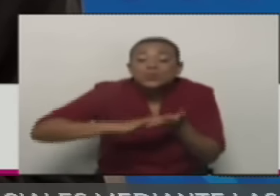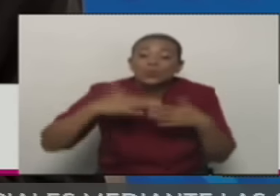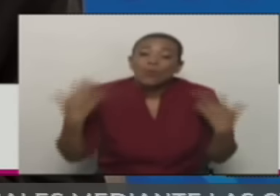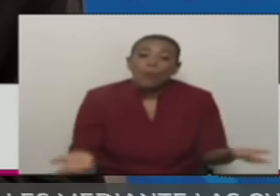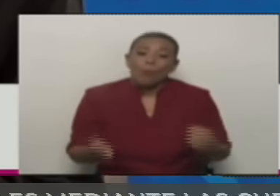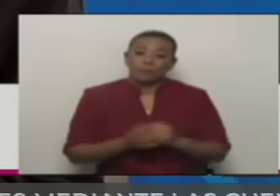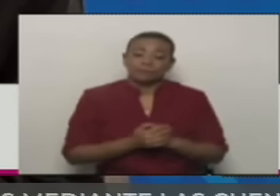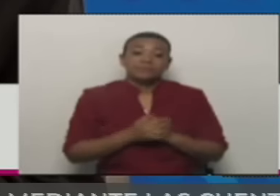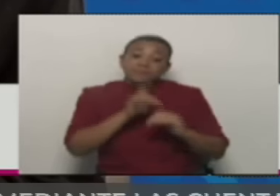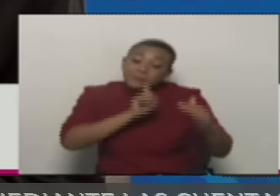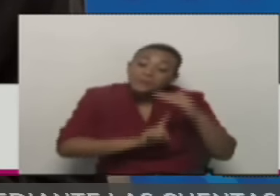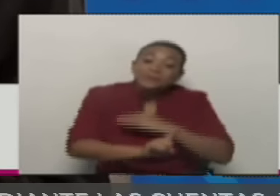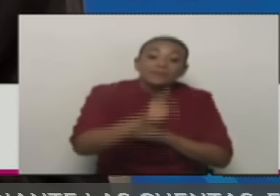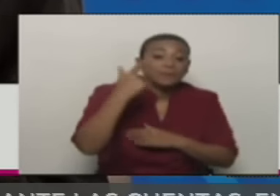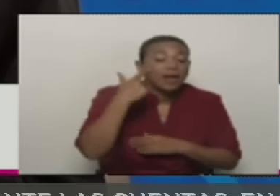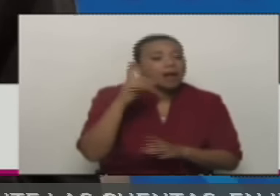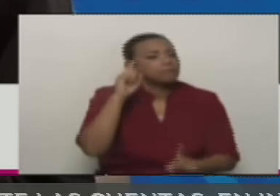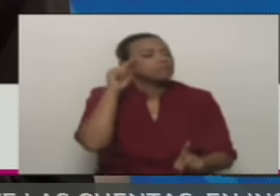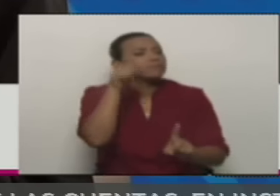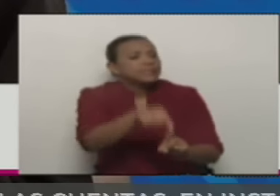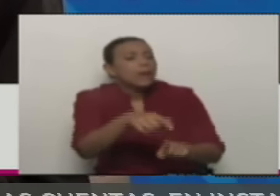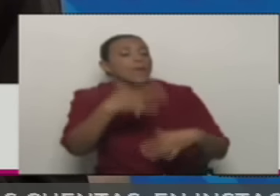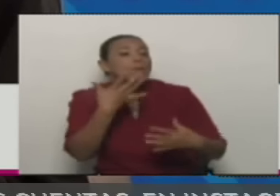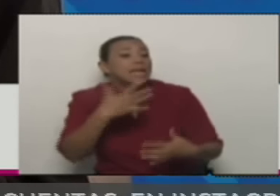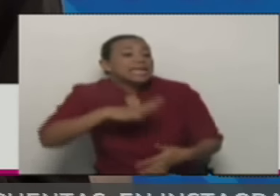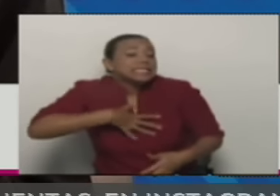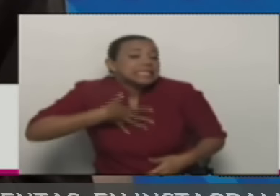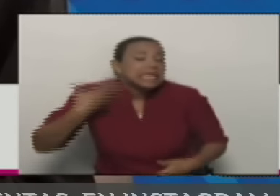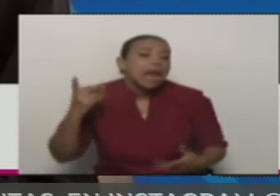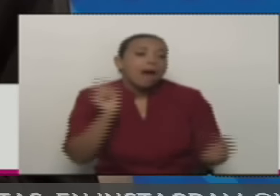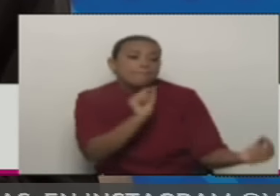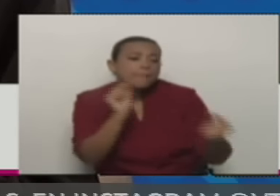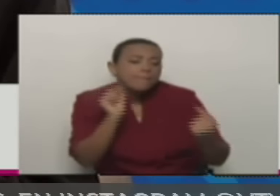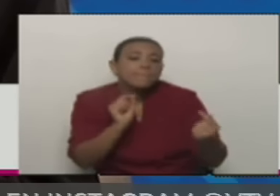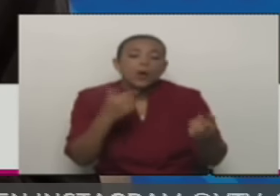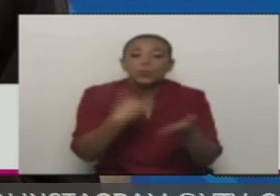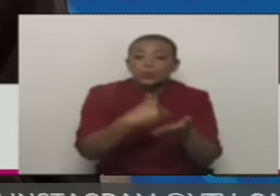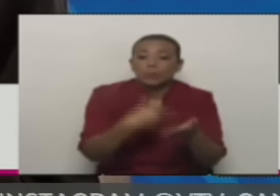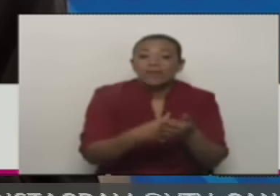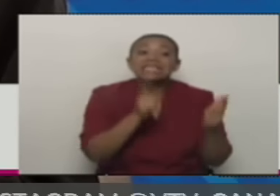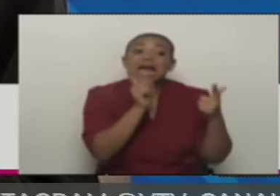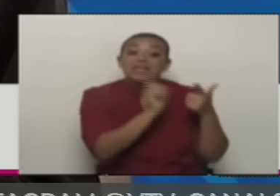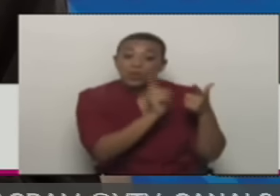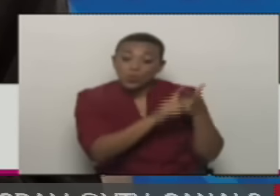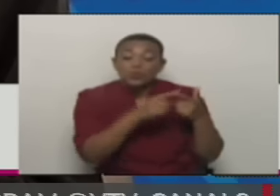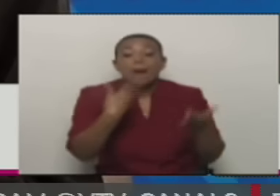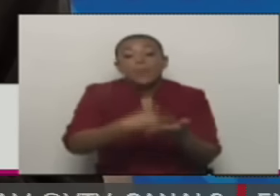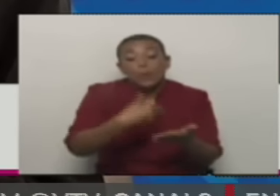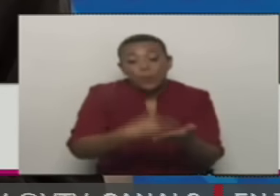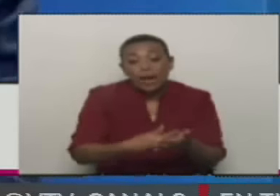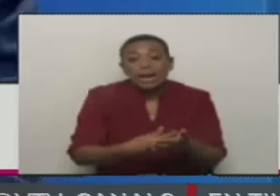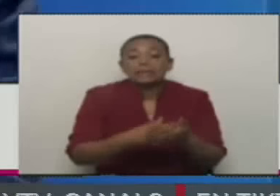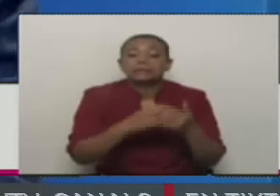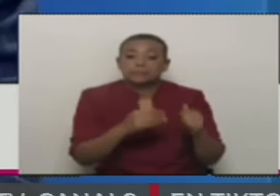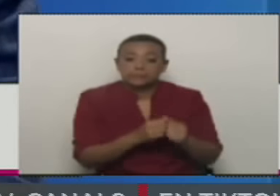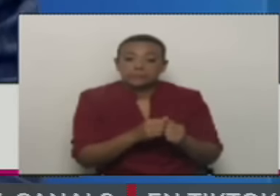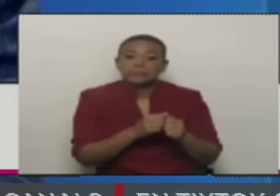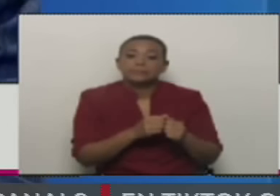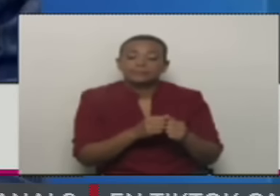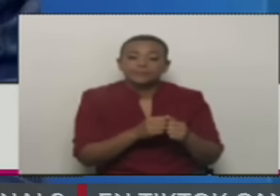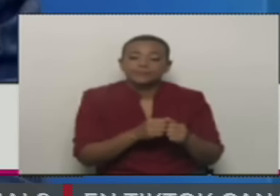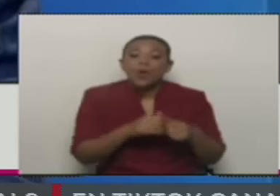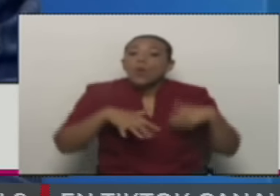es trascendente para poder definir lo que se aspira en la plenaria a presentarle a usted. Esa es la segunda propuesta. Exacto. El segundo nivel de consulta, de debate. Correcto,